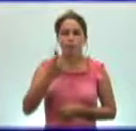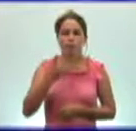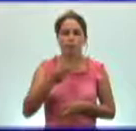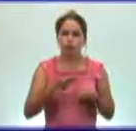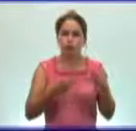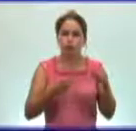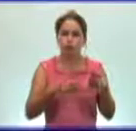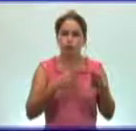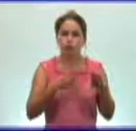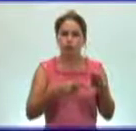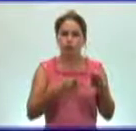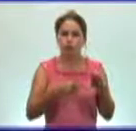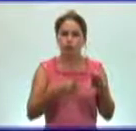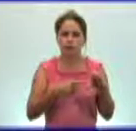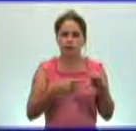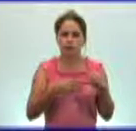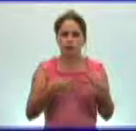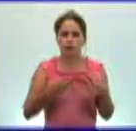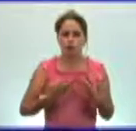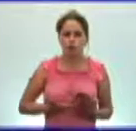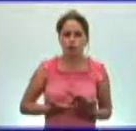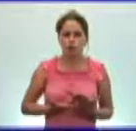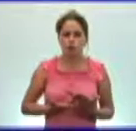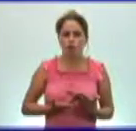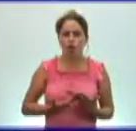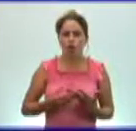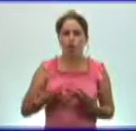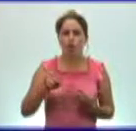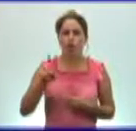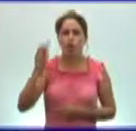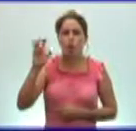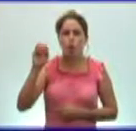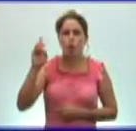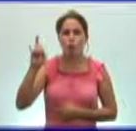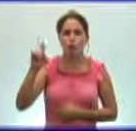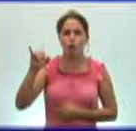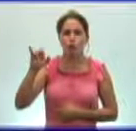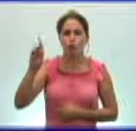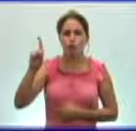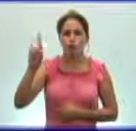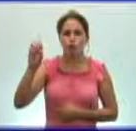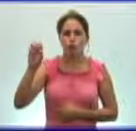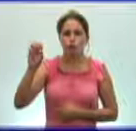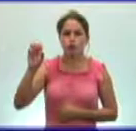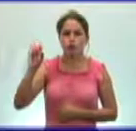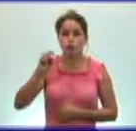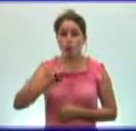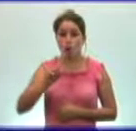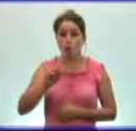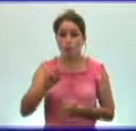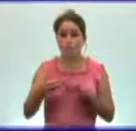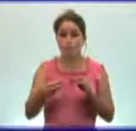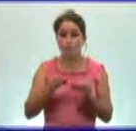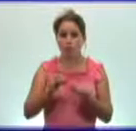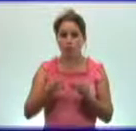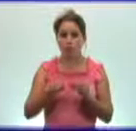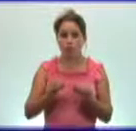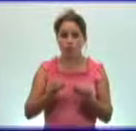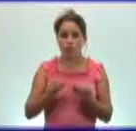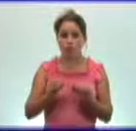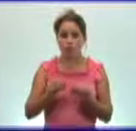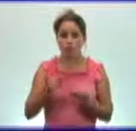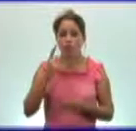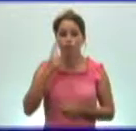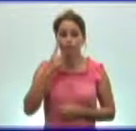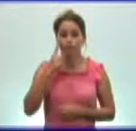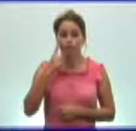moleculares, como es el caso de los óxidos no metálicos, los oxácidos o hidróxidos no metálicos y